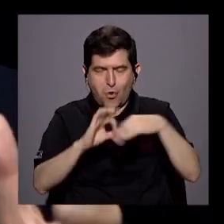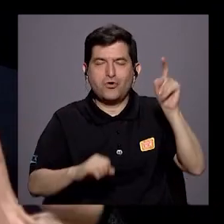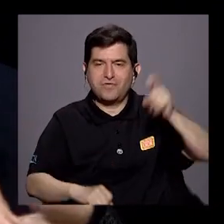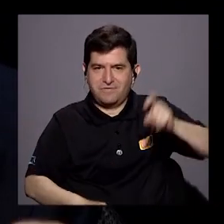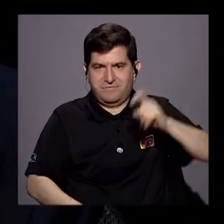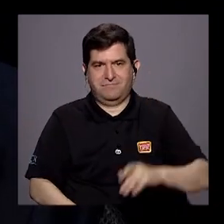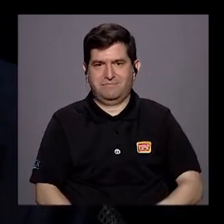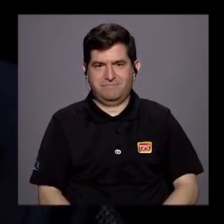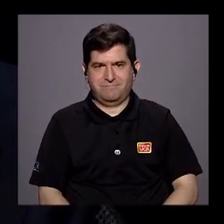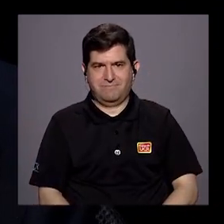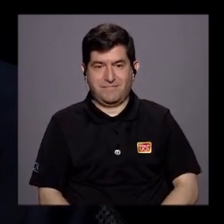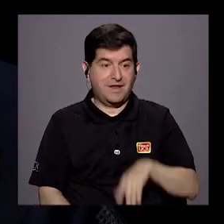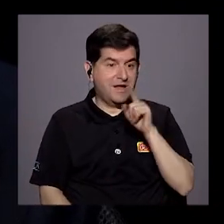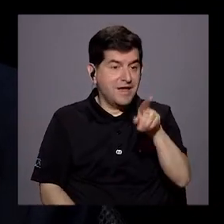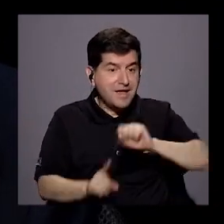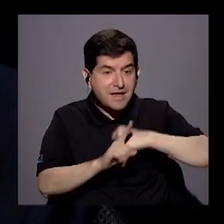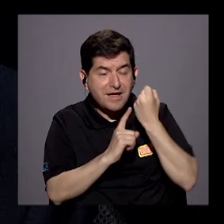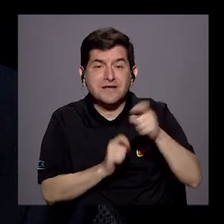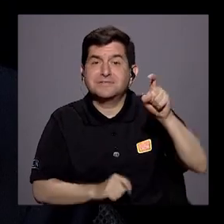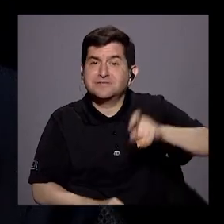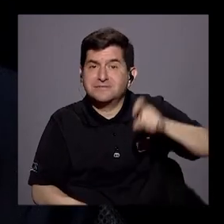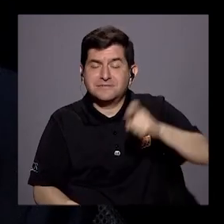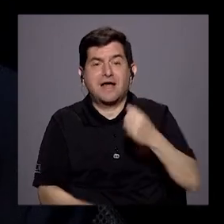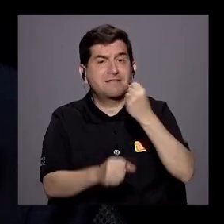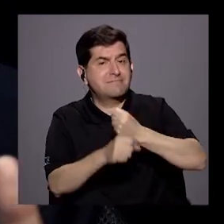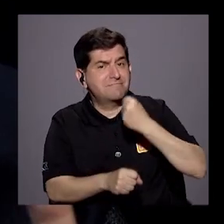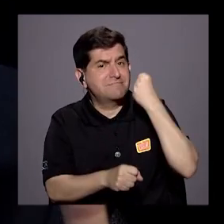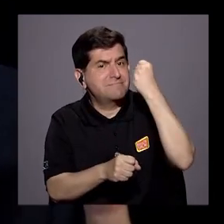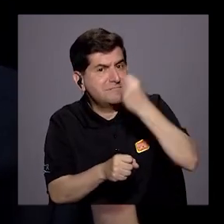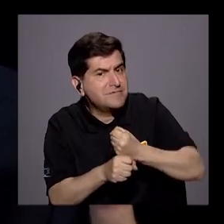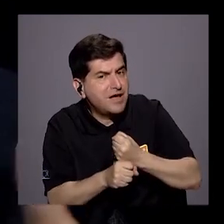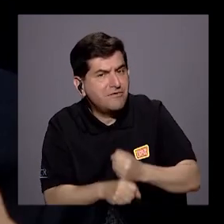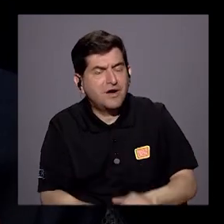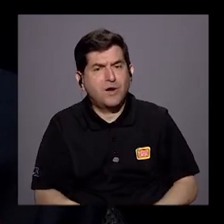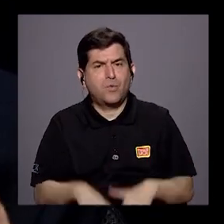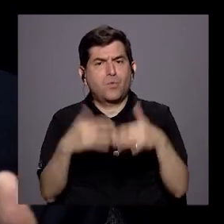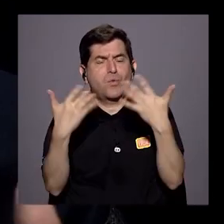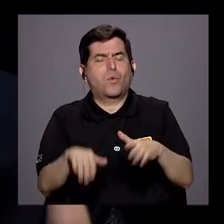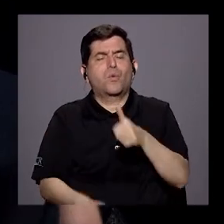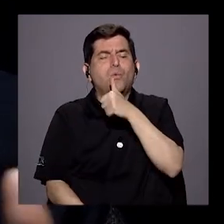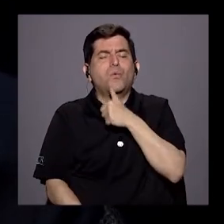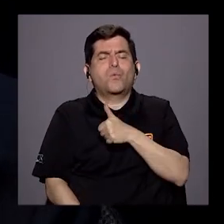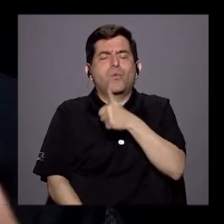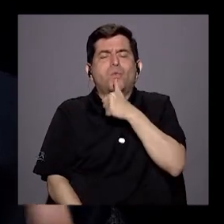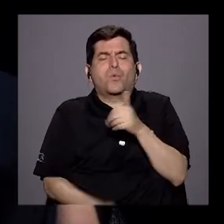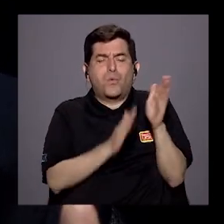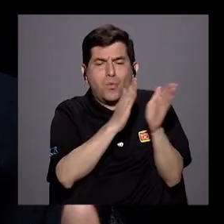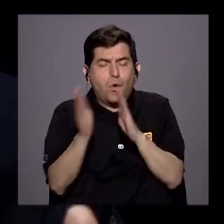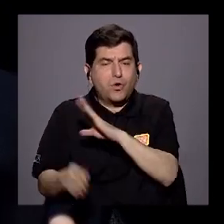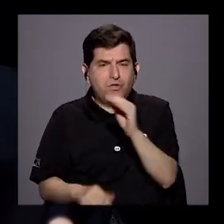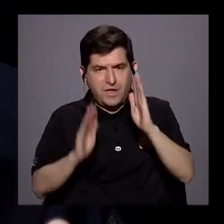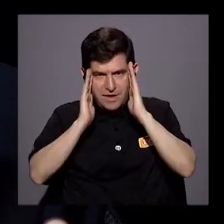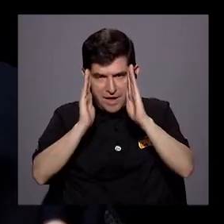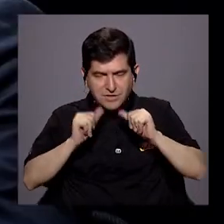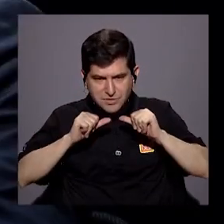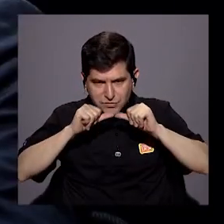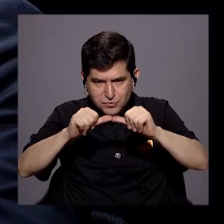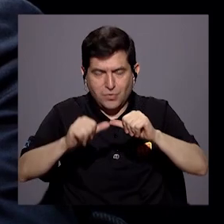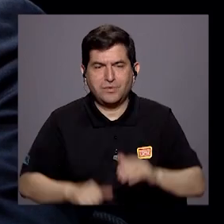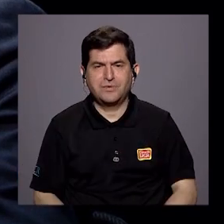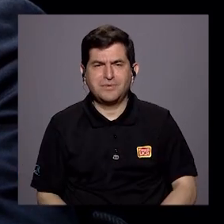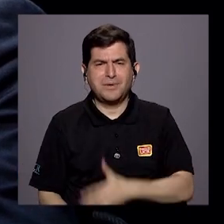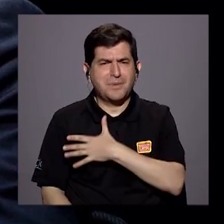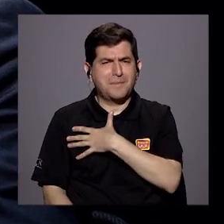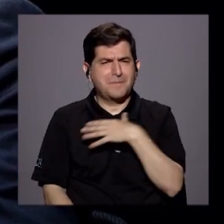esto y eso va a requerir un trabajo de mucha mucha paciencia y mucho orden mucho seguimiento me